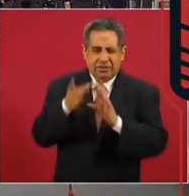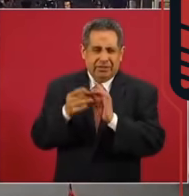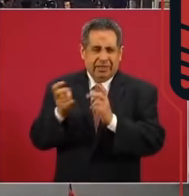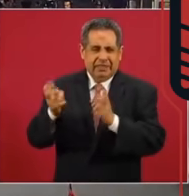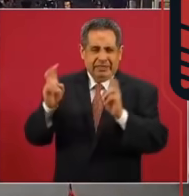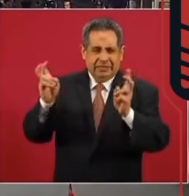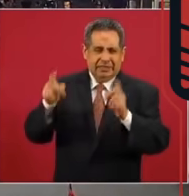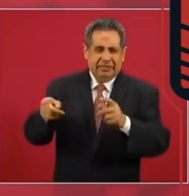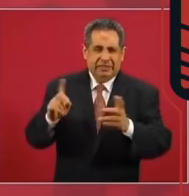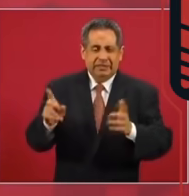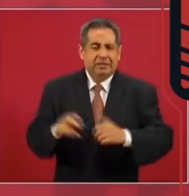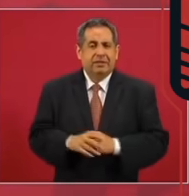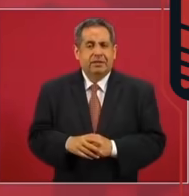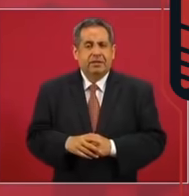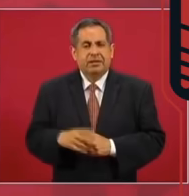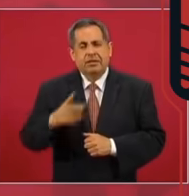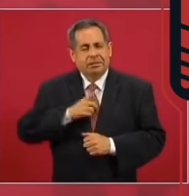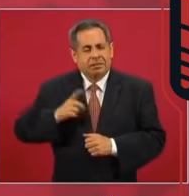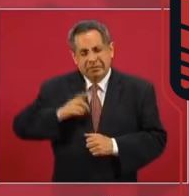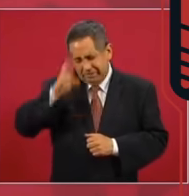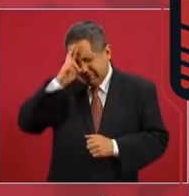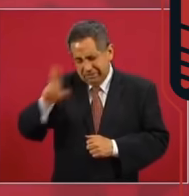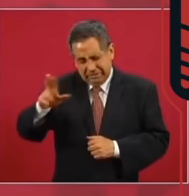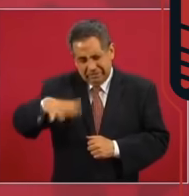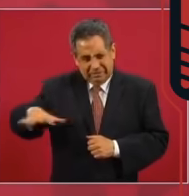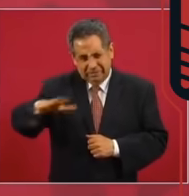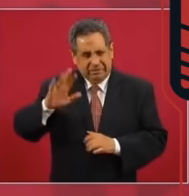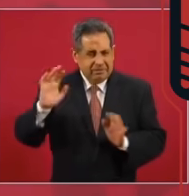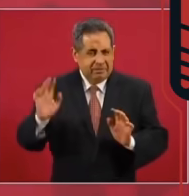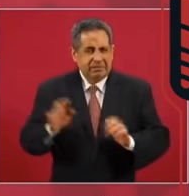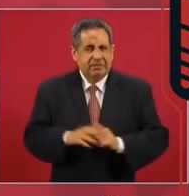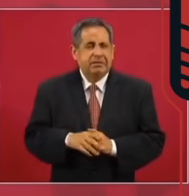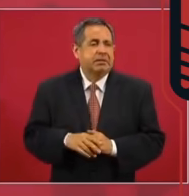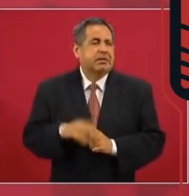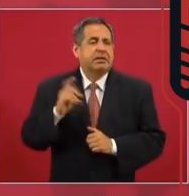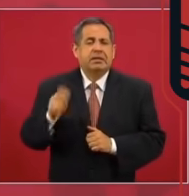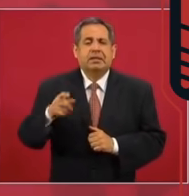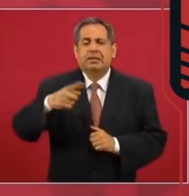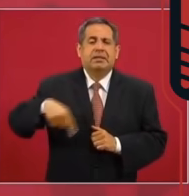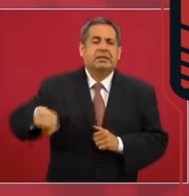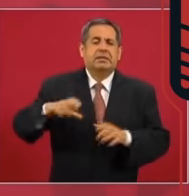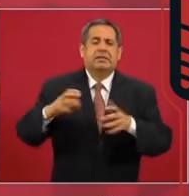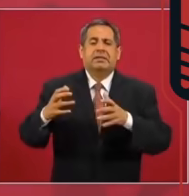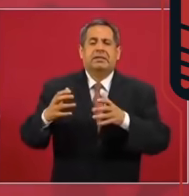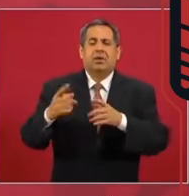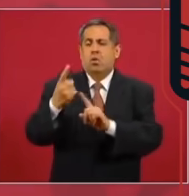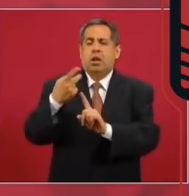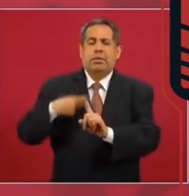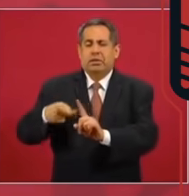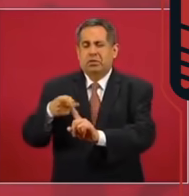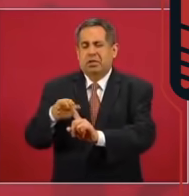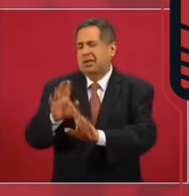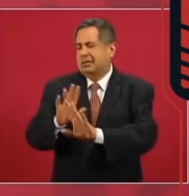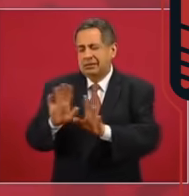porque hay que respetar, aunque se trate de una persona,